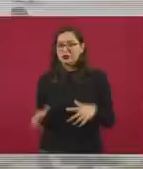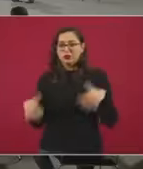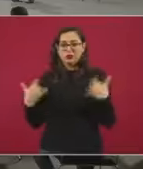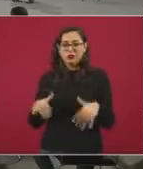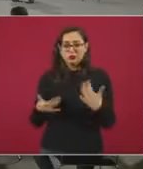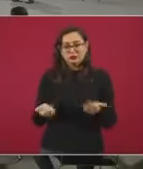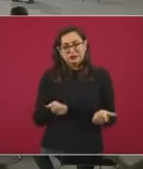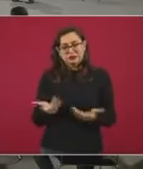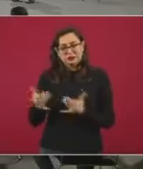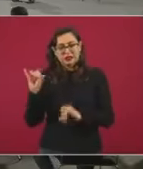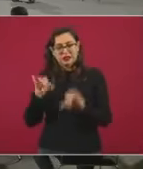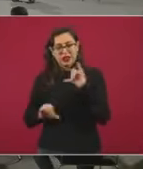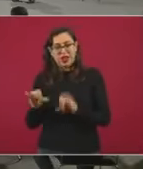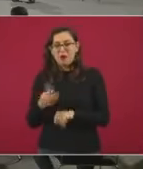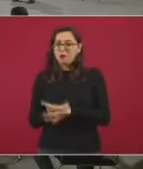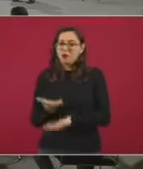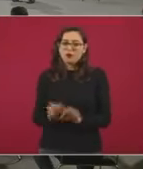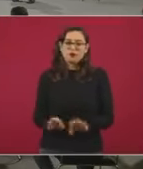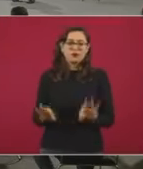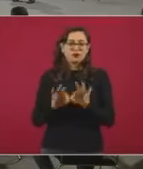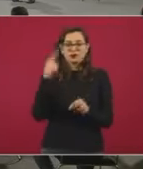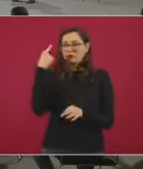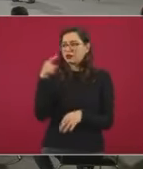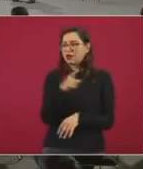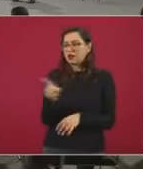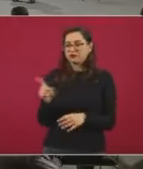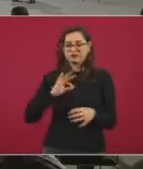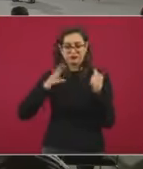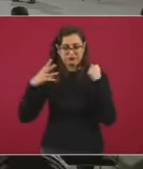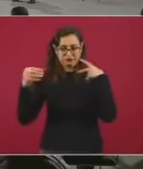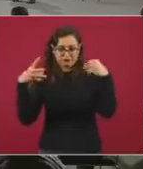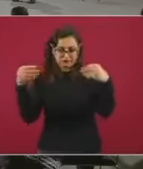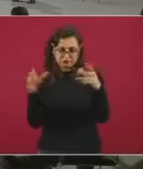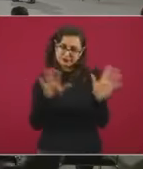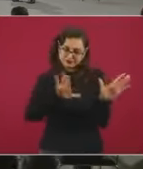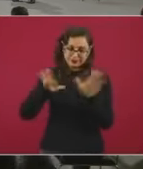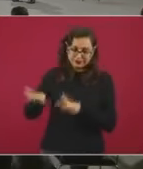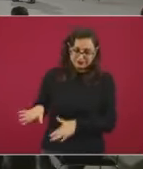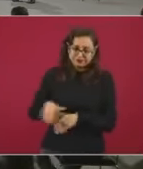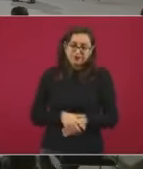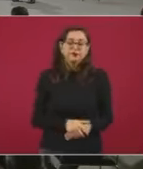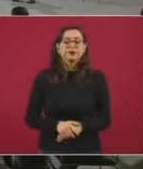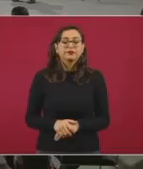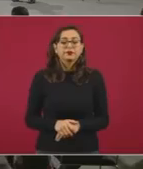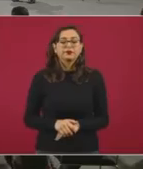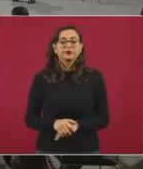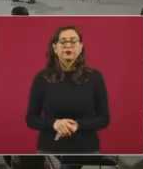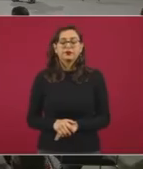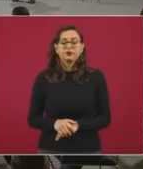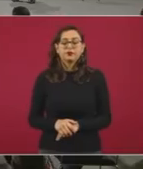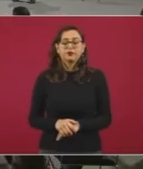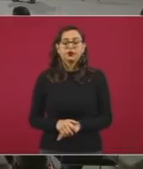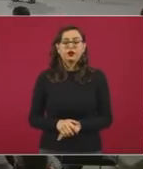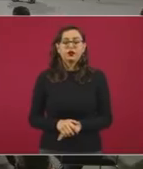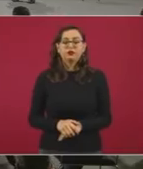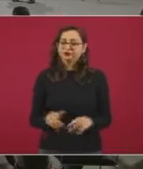función primordial para atender la pandemia. Bien, en la siguiente, todo este